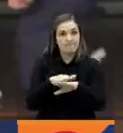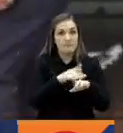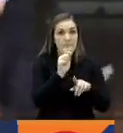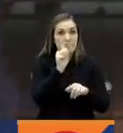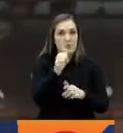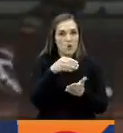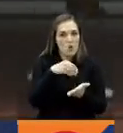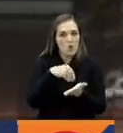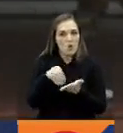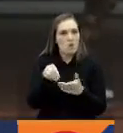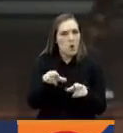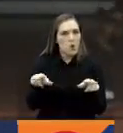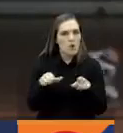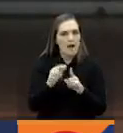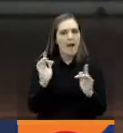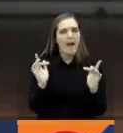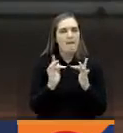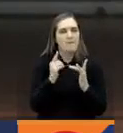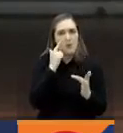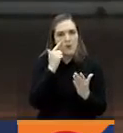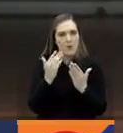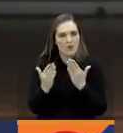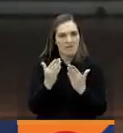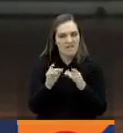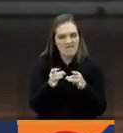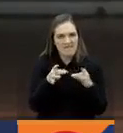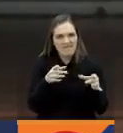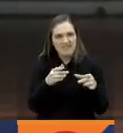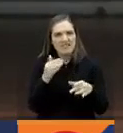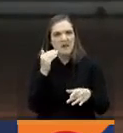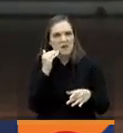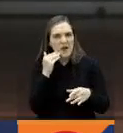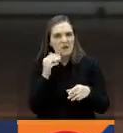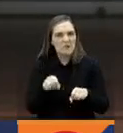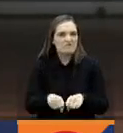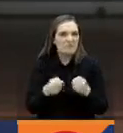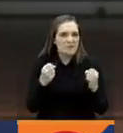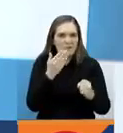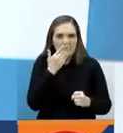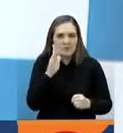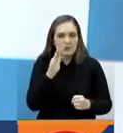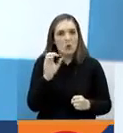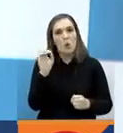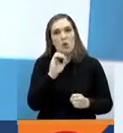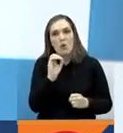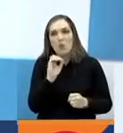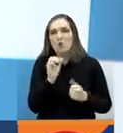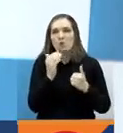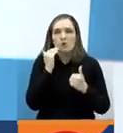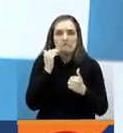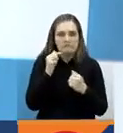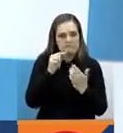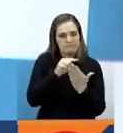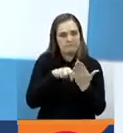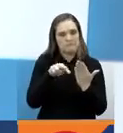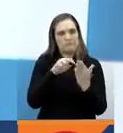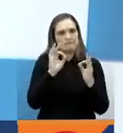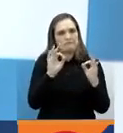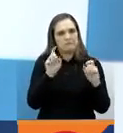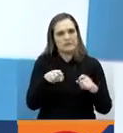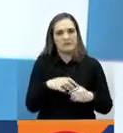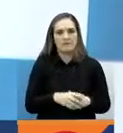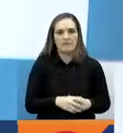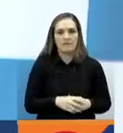bebidas en lugares de confianza, revise fechas de vencimiento y, por supuesto, también los empaques. Hemos hecho la inspección a un número muy alto.